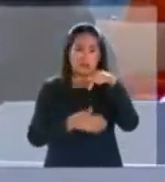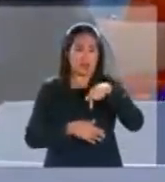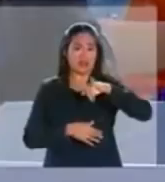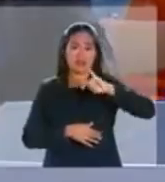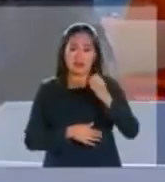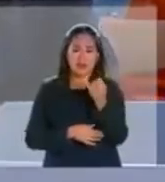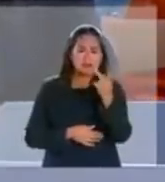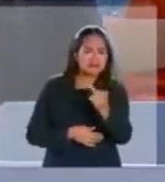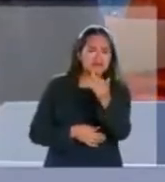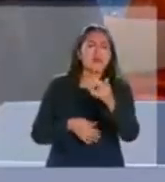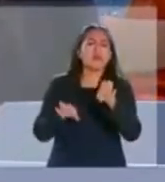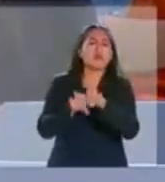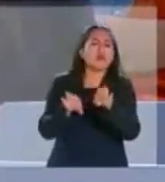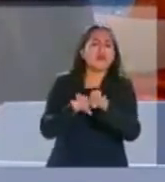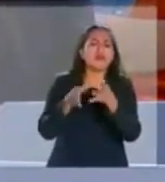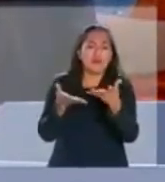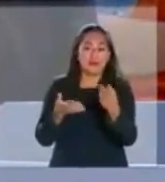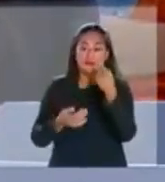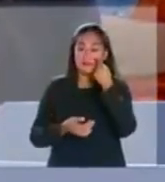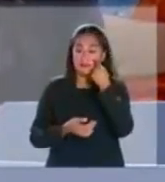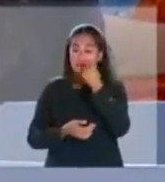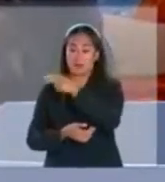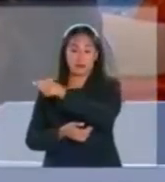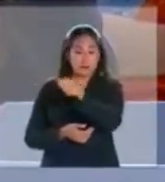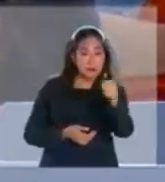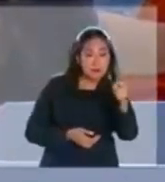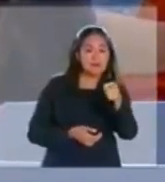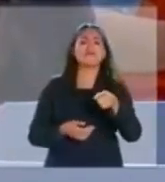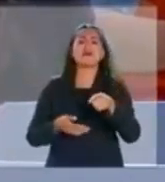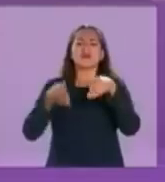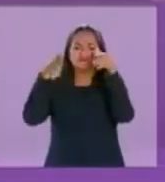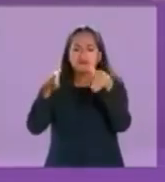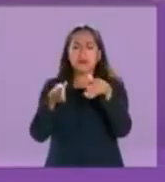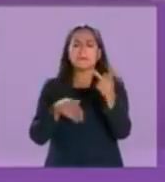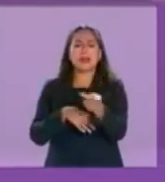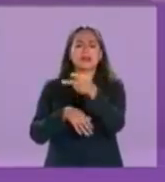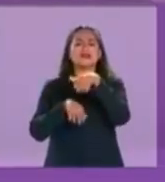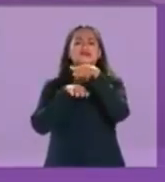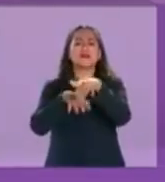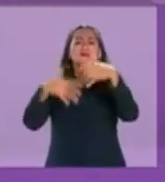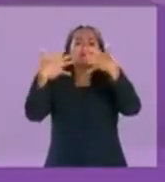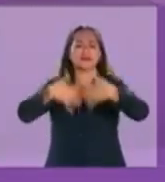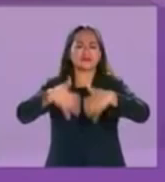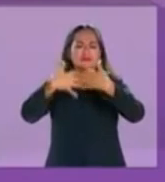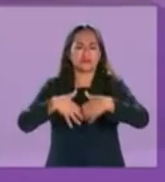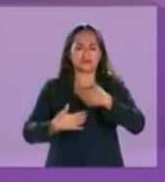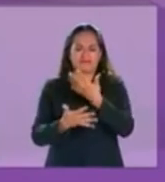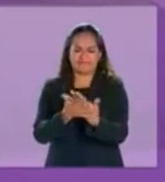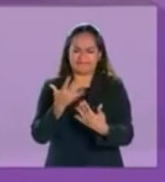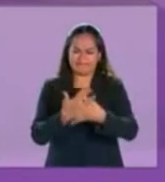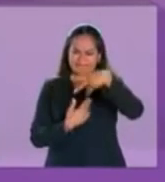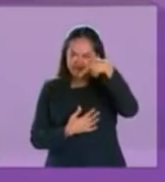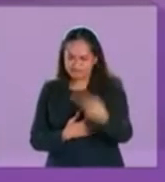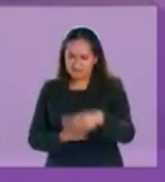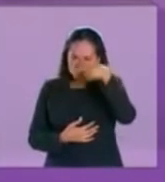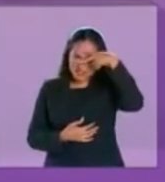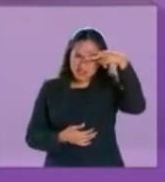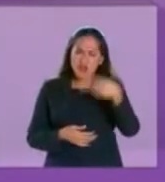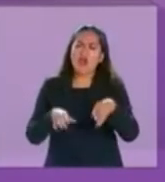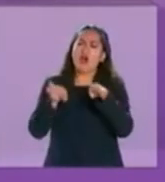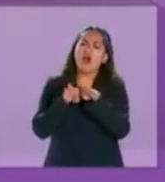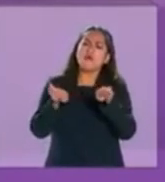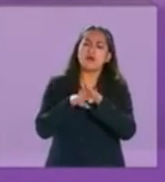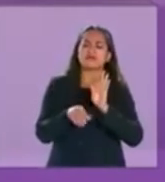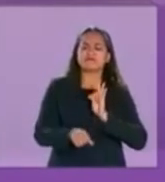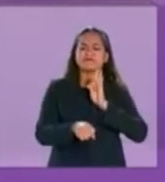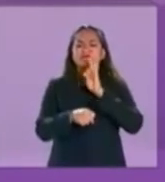estaban varias de sus preguntas enfocadas al tema de la producción nacional y cómo se iba a proteger la misma